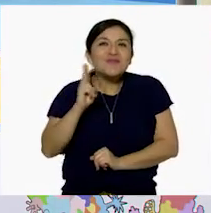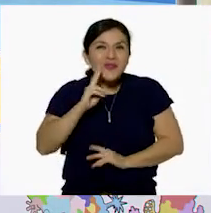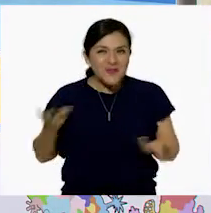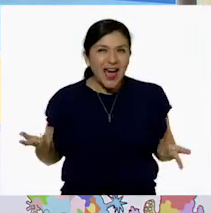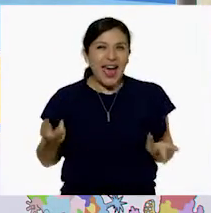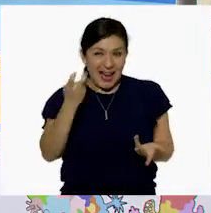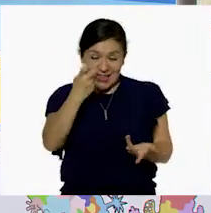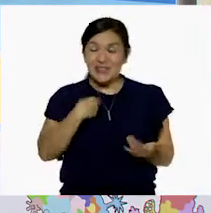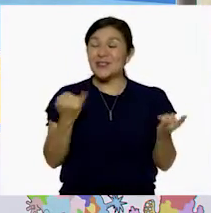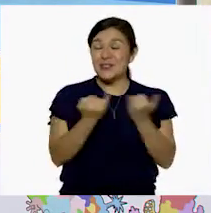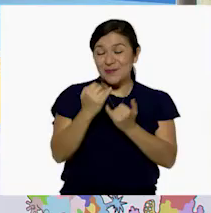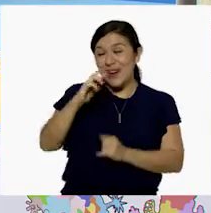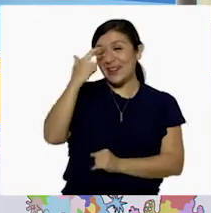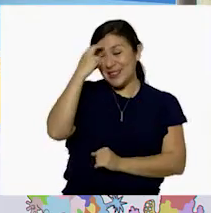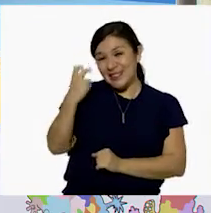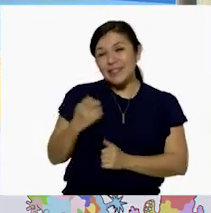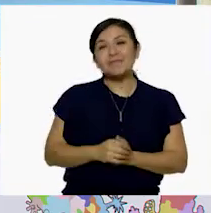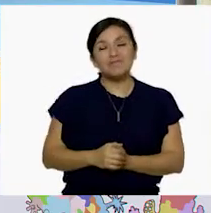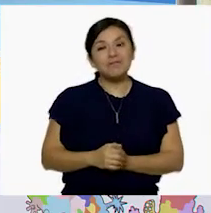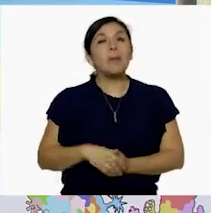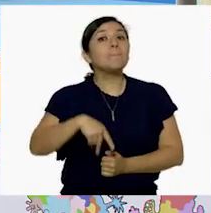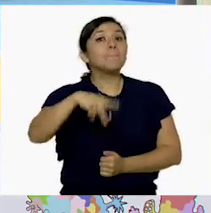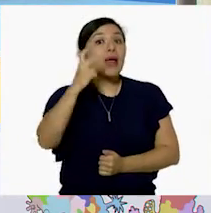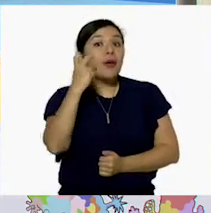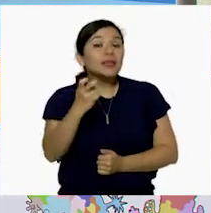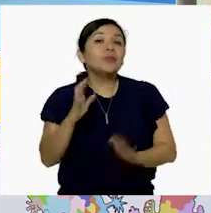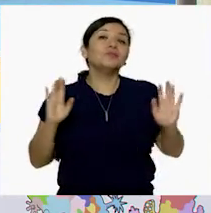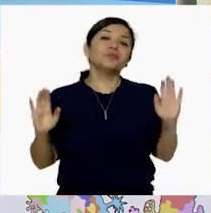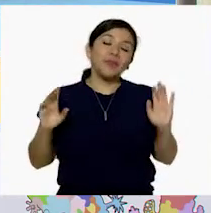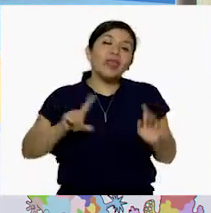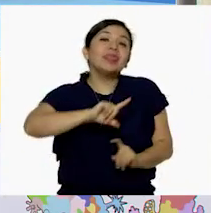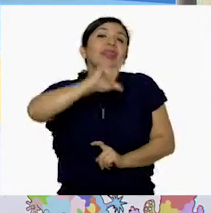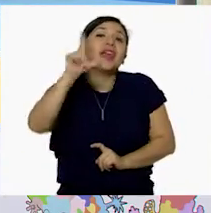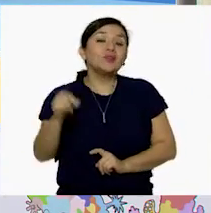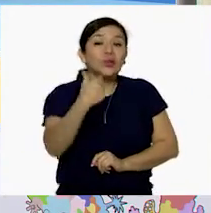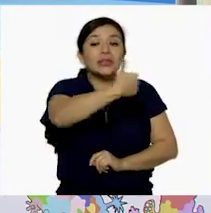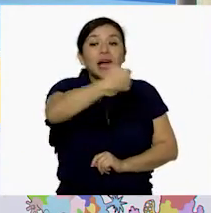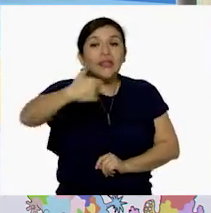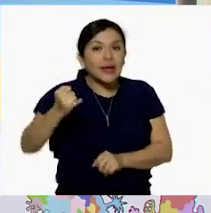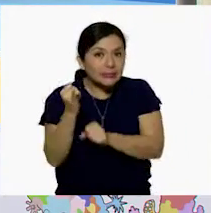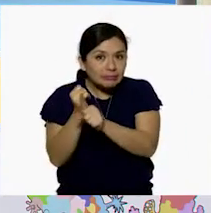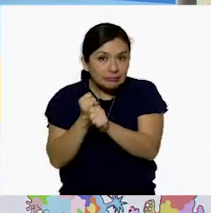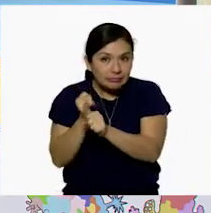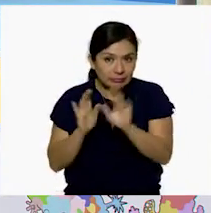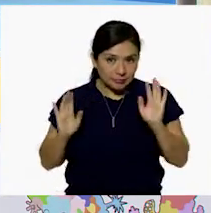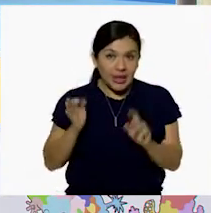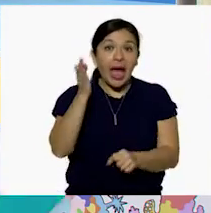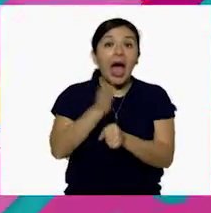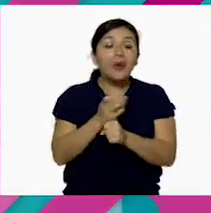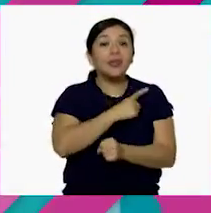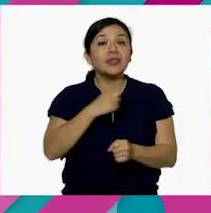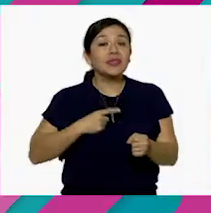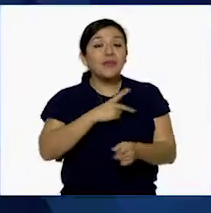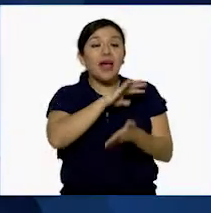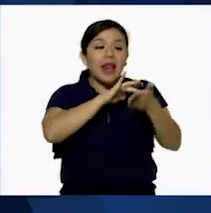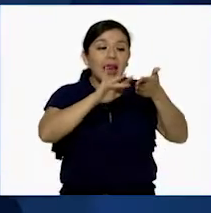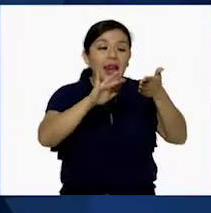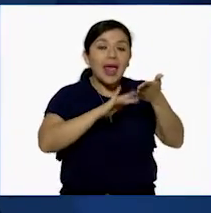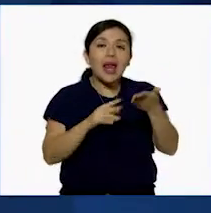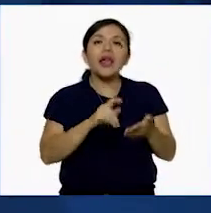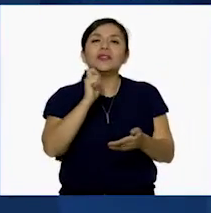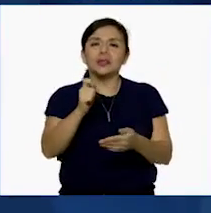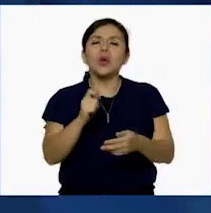también estoy de acuerdo contigo, María, pero eso ya será tarea de cada quien, porque llegó el momento de leer el cuento